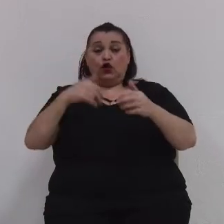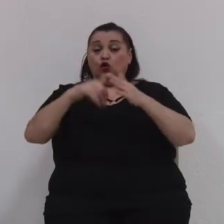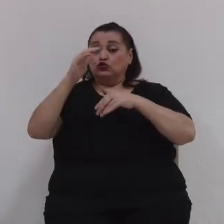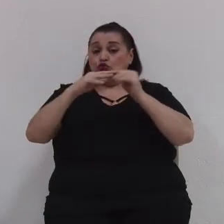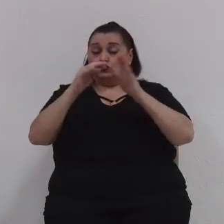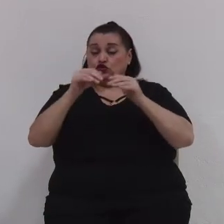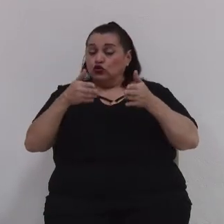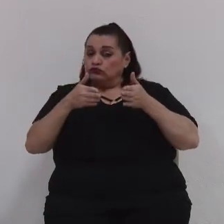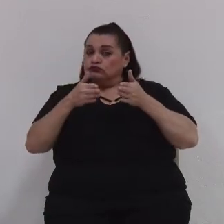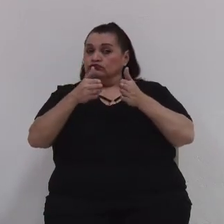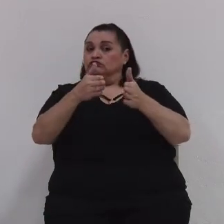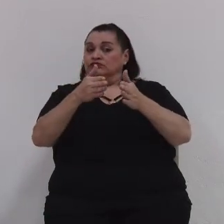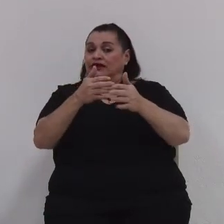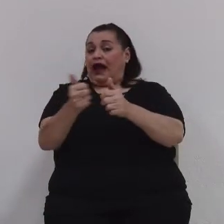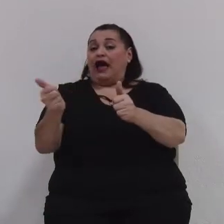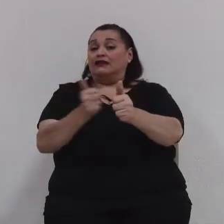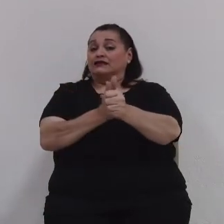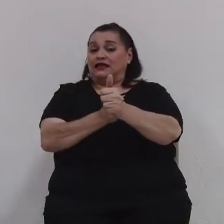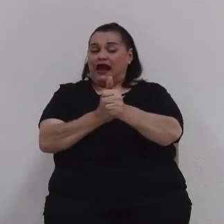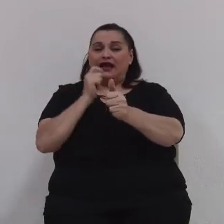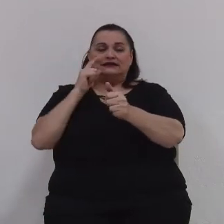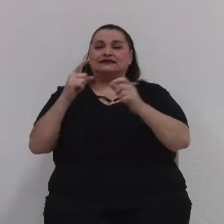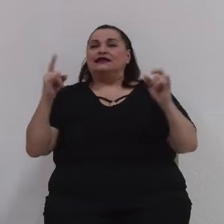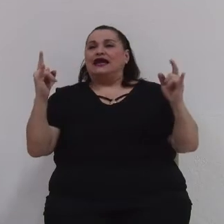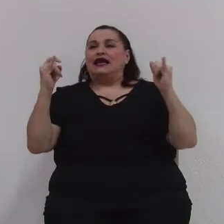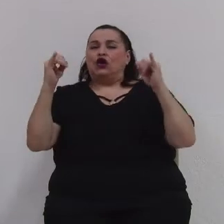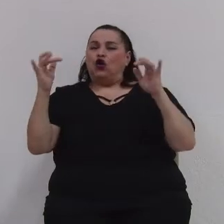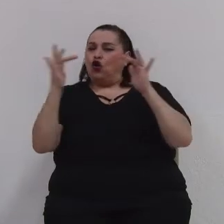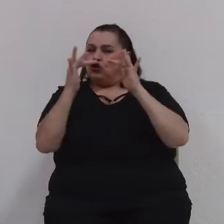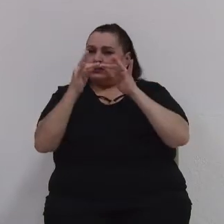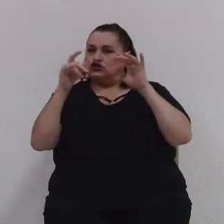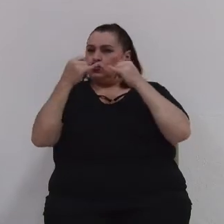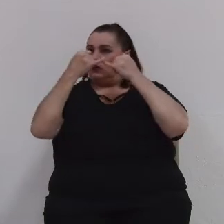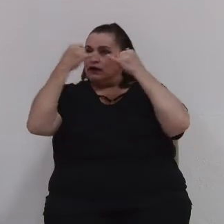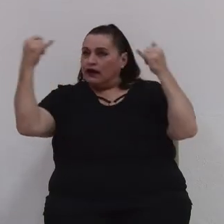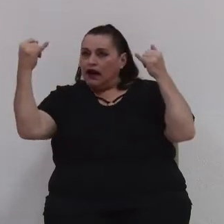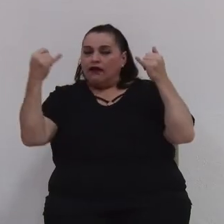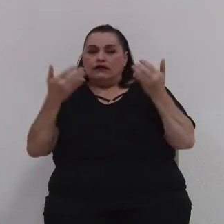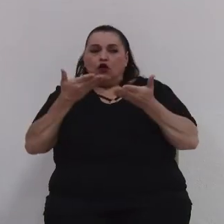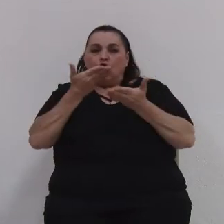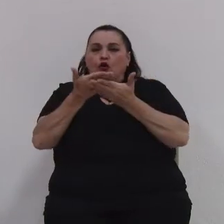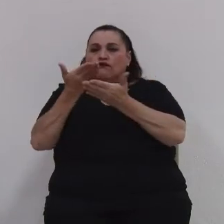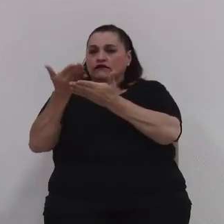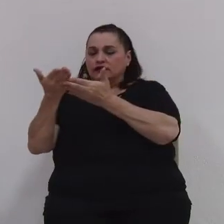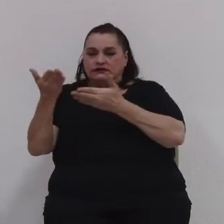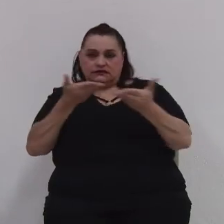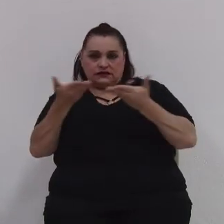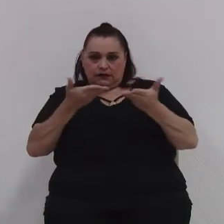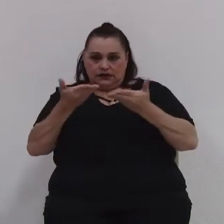y que detrás vengan las cableras y todo el mundo ofreciendo servicios. Y eso va a implicar